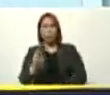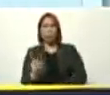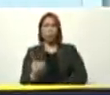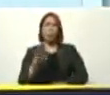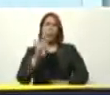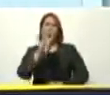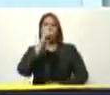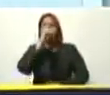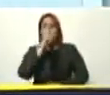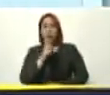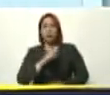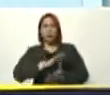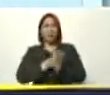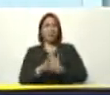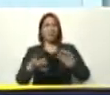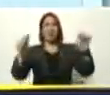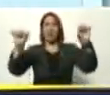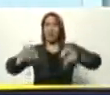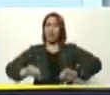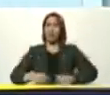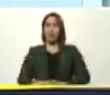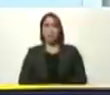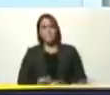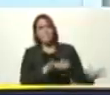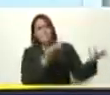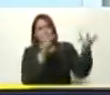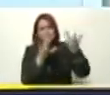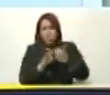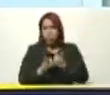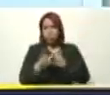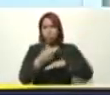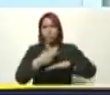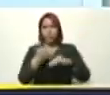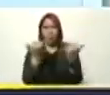¡desastre! Y lo que me cuenta Morel Rodríguez,